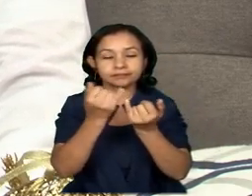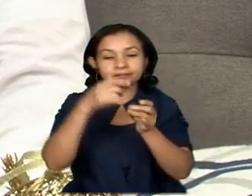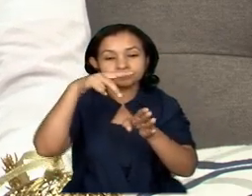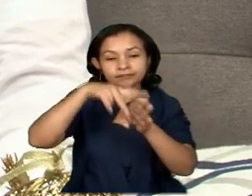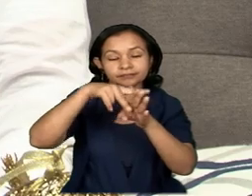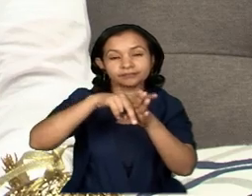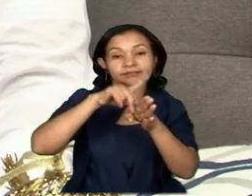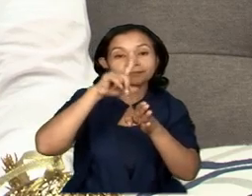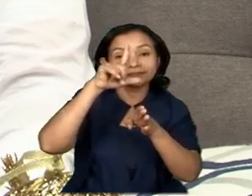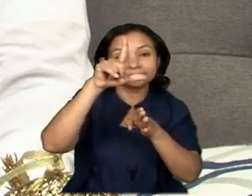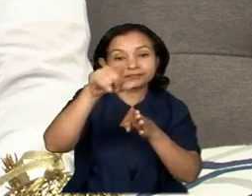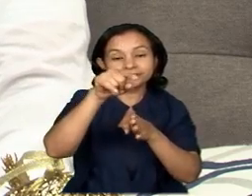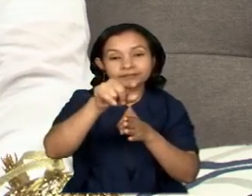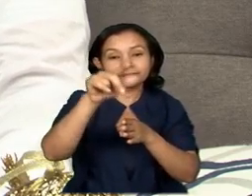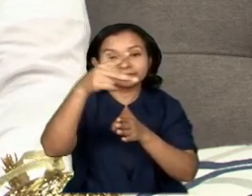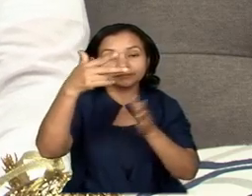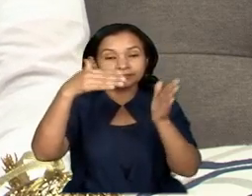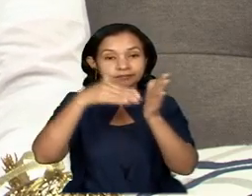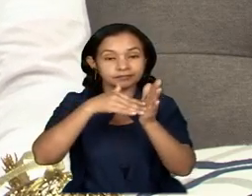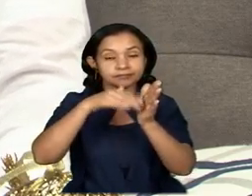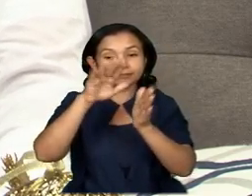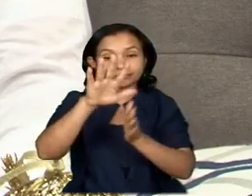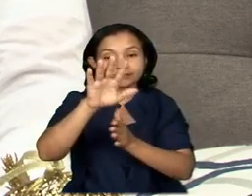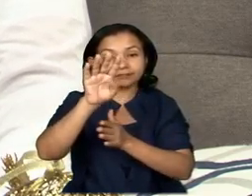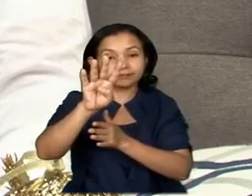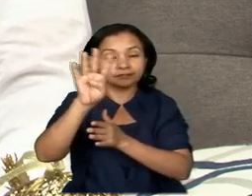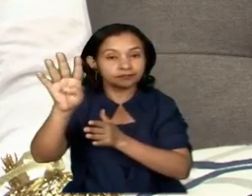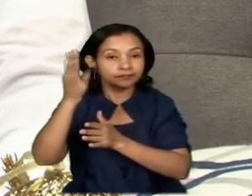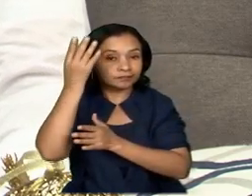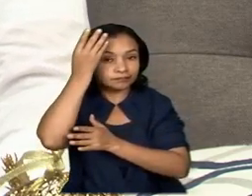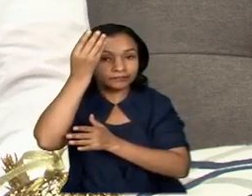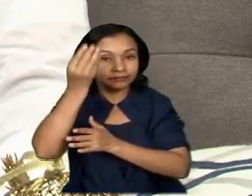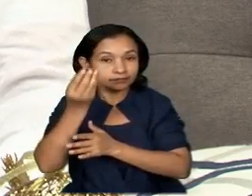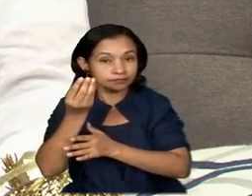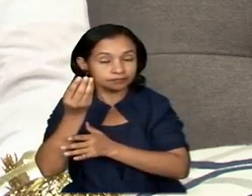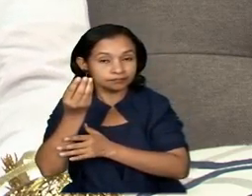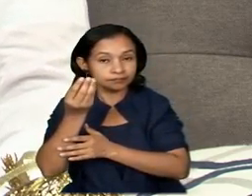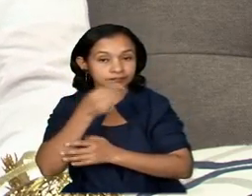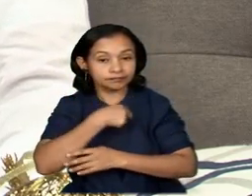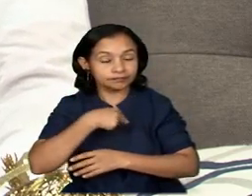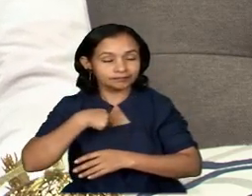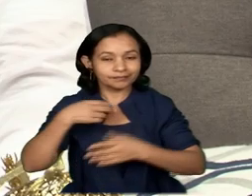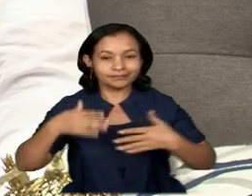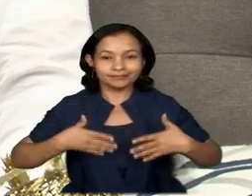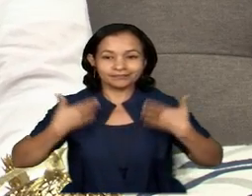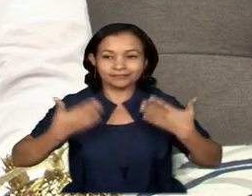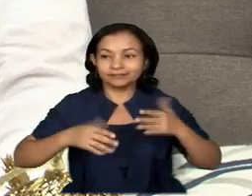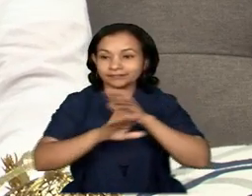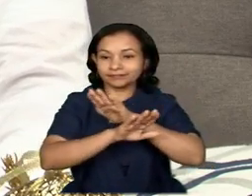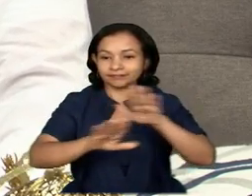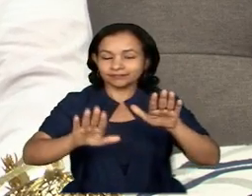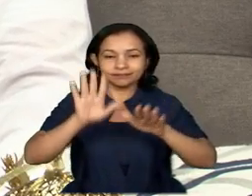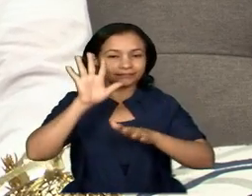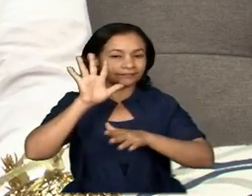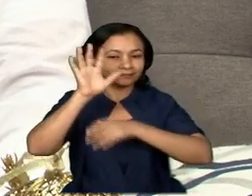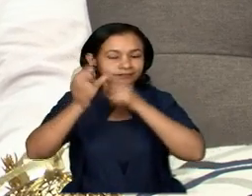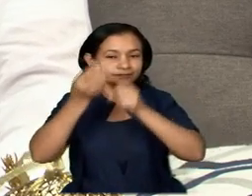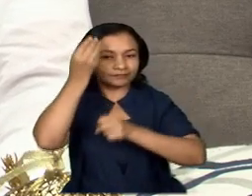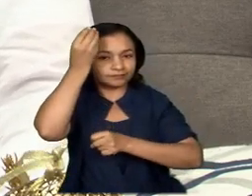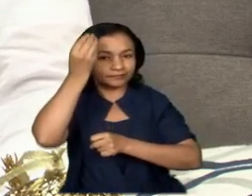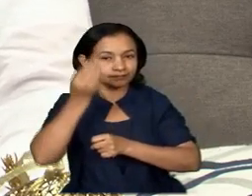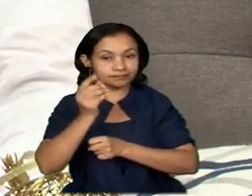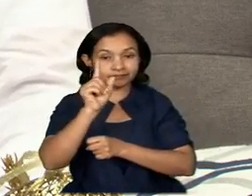campo. 8.547 bachilleres no solo celebran que han terminado su secundaria, la primera